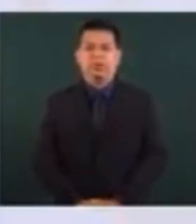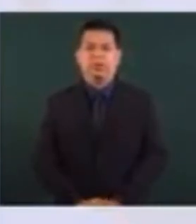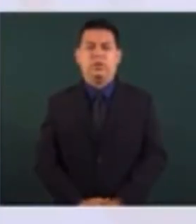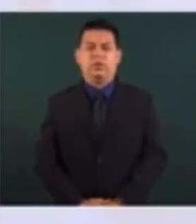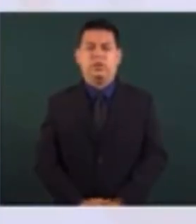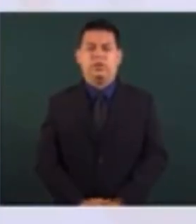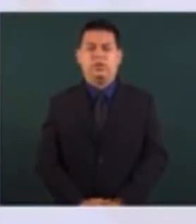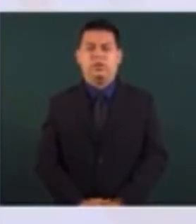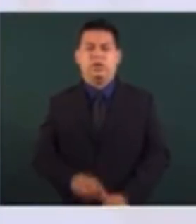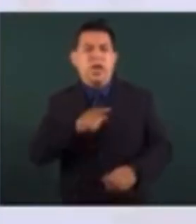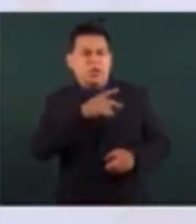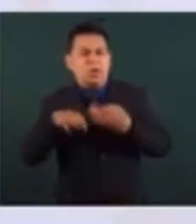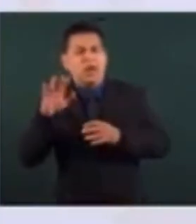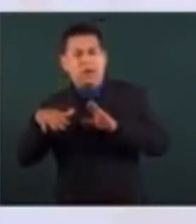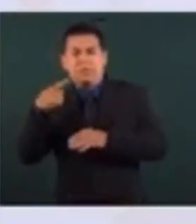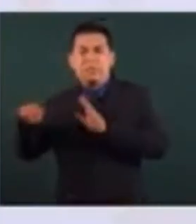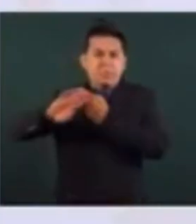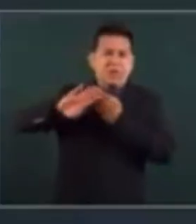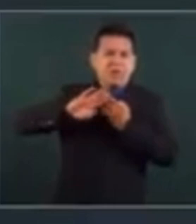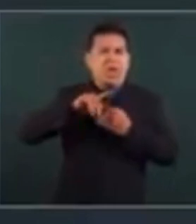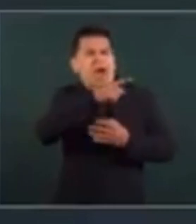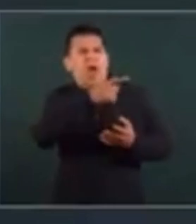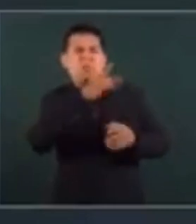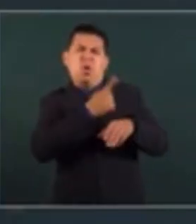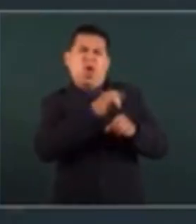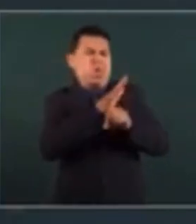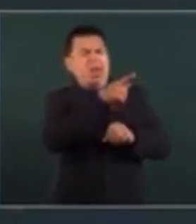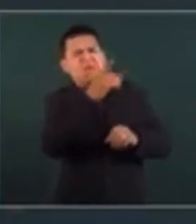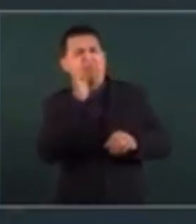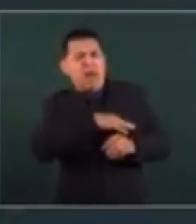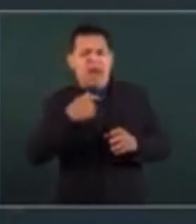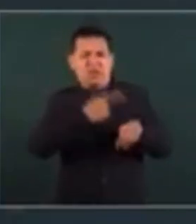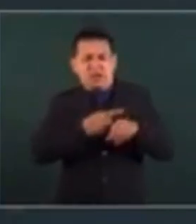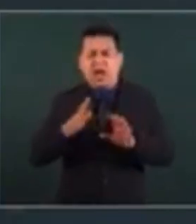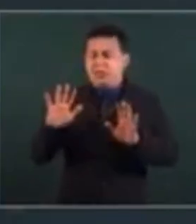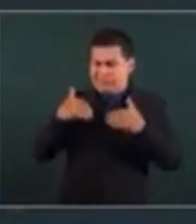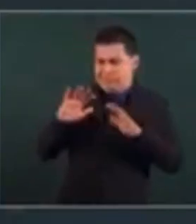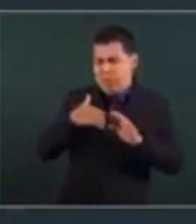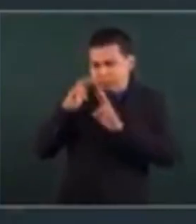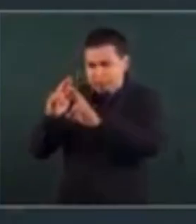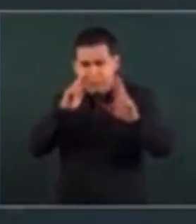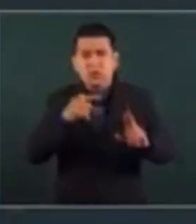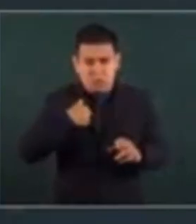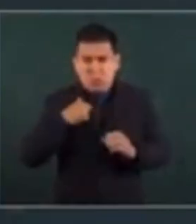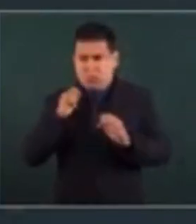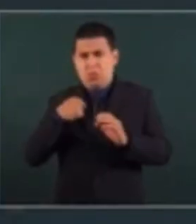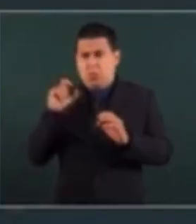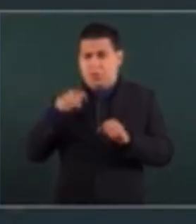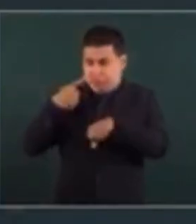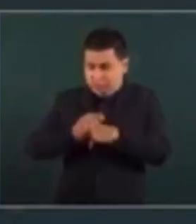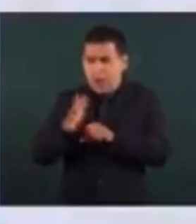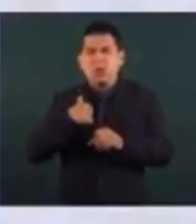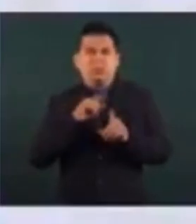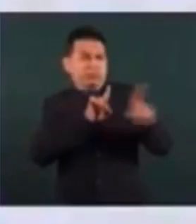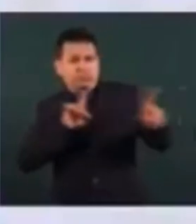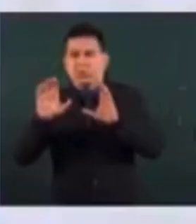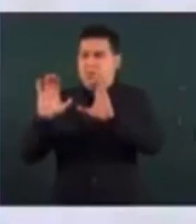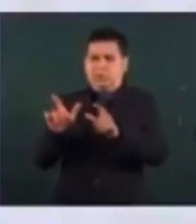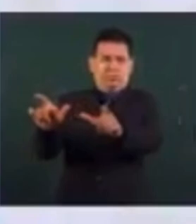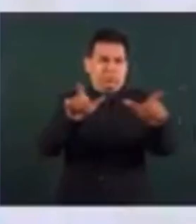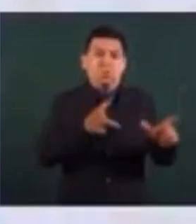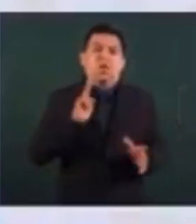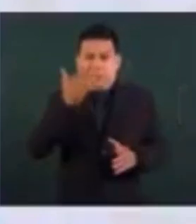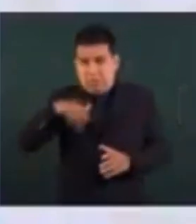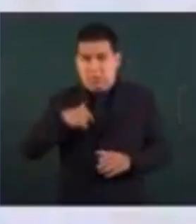me cuidé y me dio el COVID. Desde luego yo respeto todos los puntos de vista. Me cuidé, guardé la sana distancia, pero tenía que